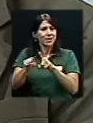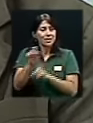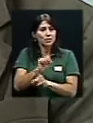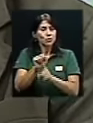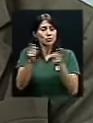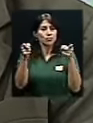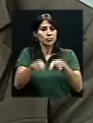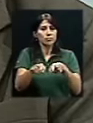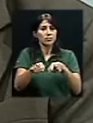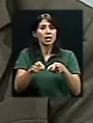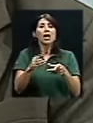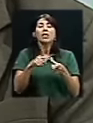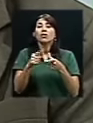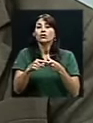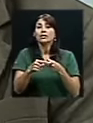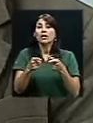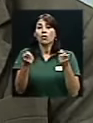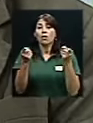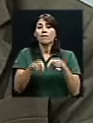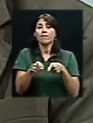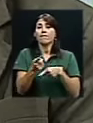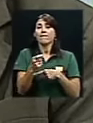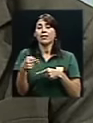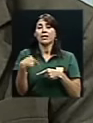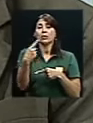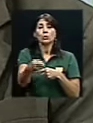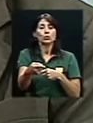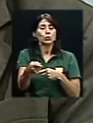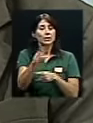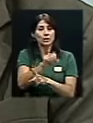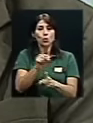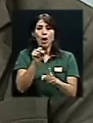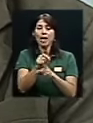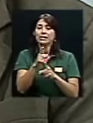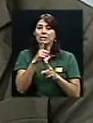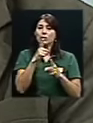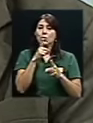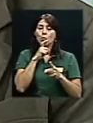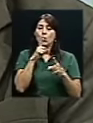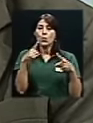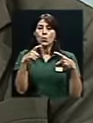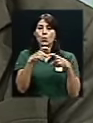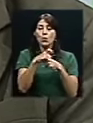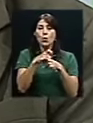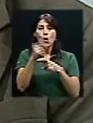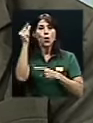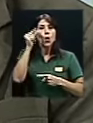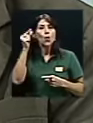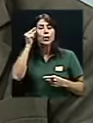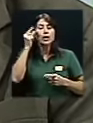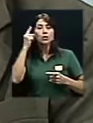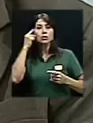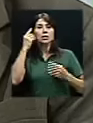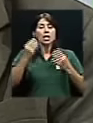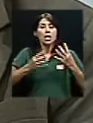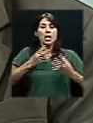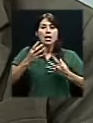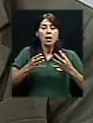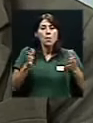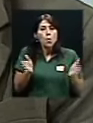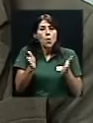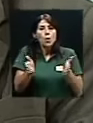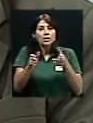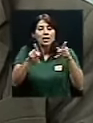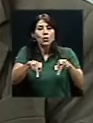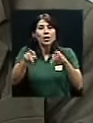que sigue es un escenario muy complicado, un gobierno desesperado, movilizando gente para presionar a los